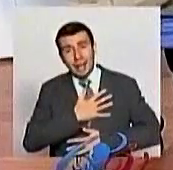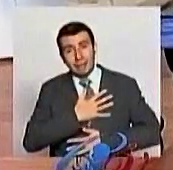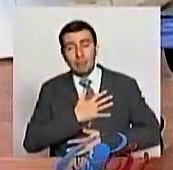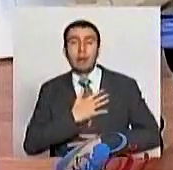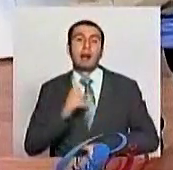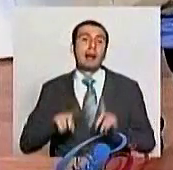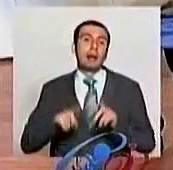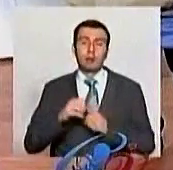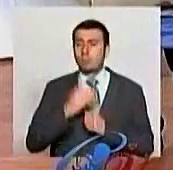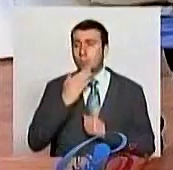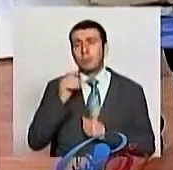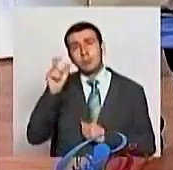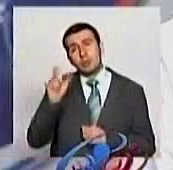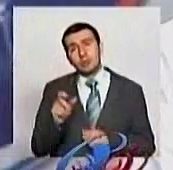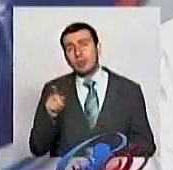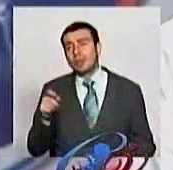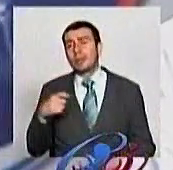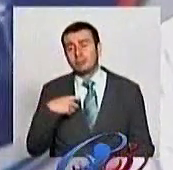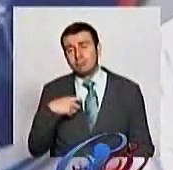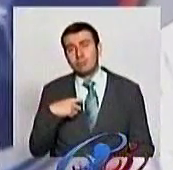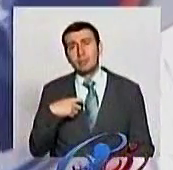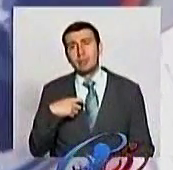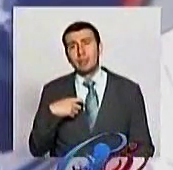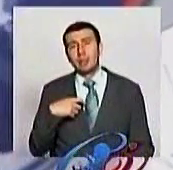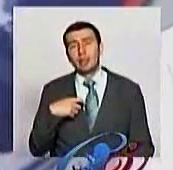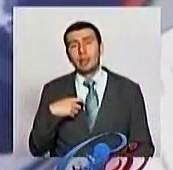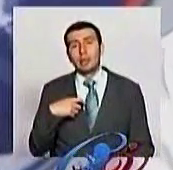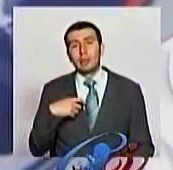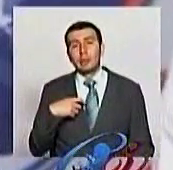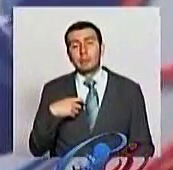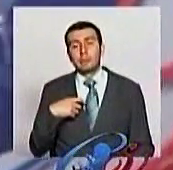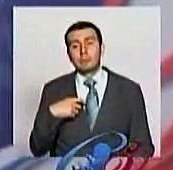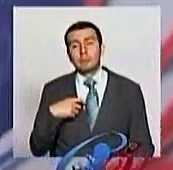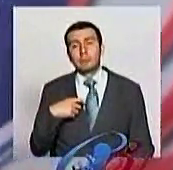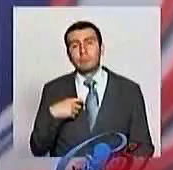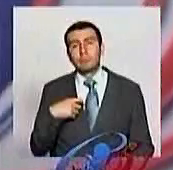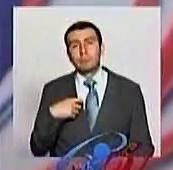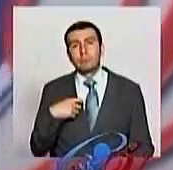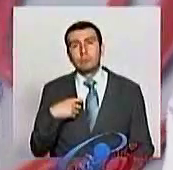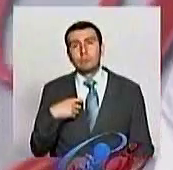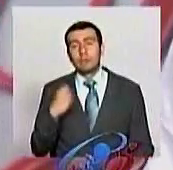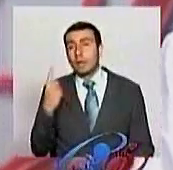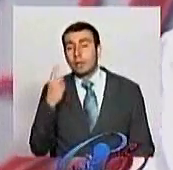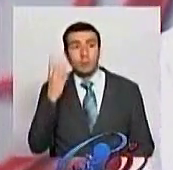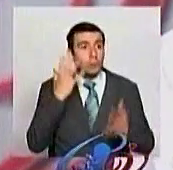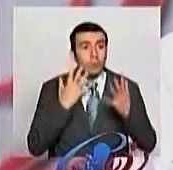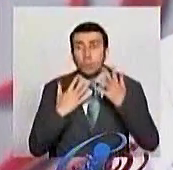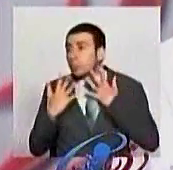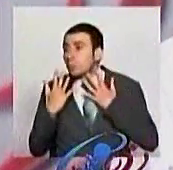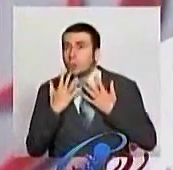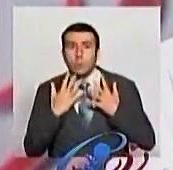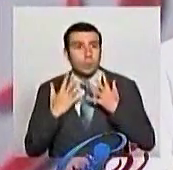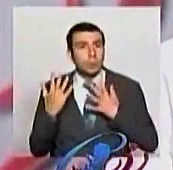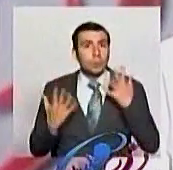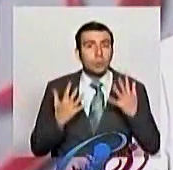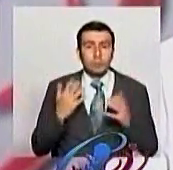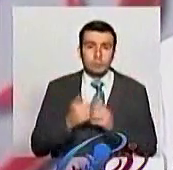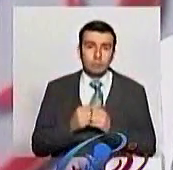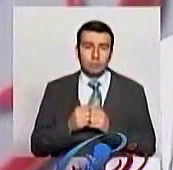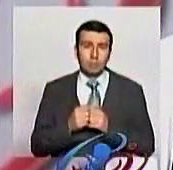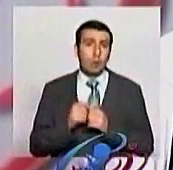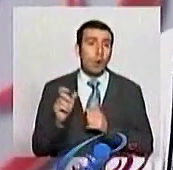Por ejemplo, las personas que sufren de trastorno, por ejemplo, obsesivo compulsivo, de